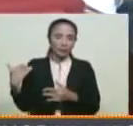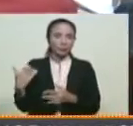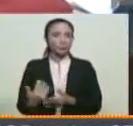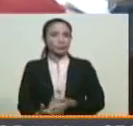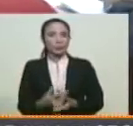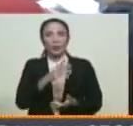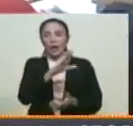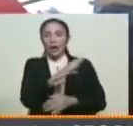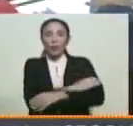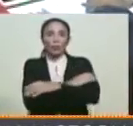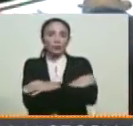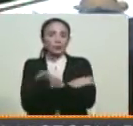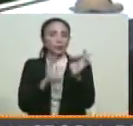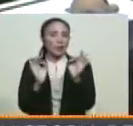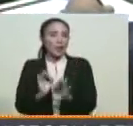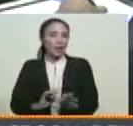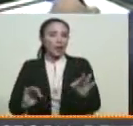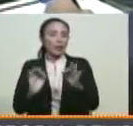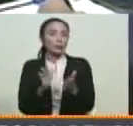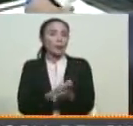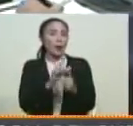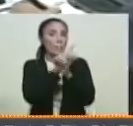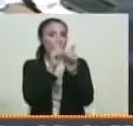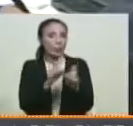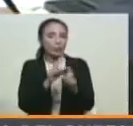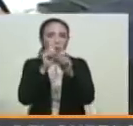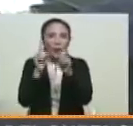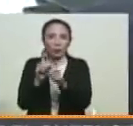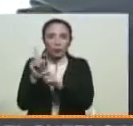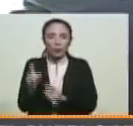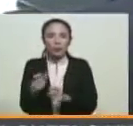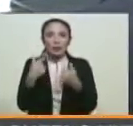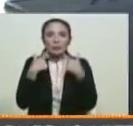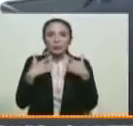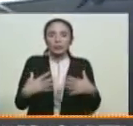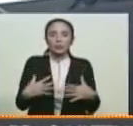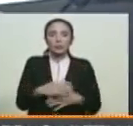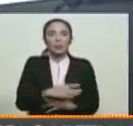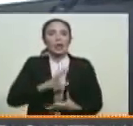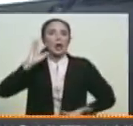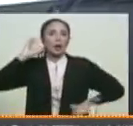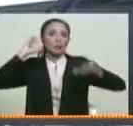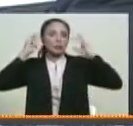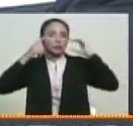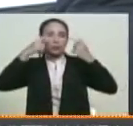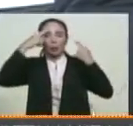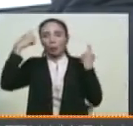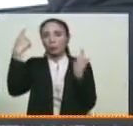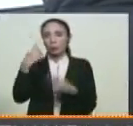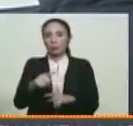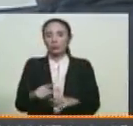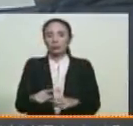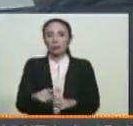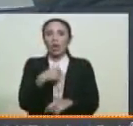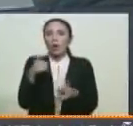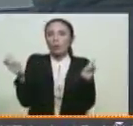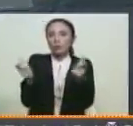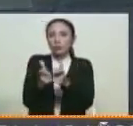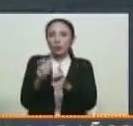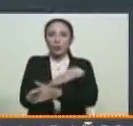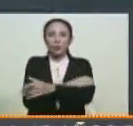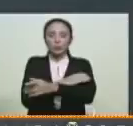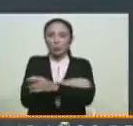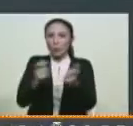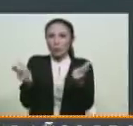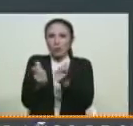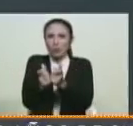ellos, porque tienen las encuestas y saben que iban a perder, se hicieron los locos, una parte de la oposición, una parte minoritaria,